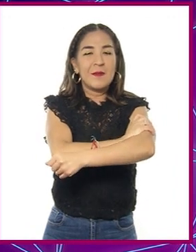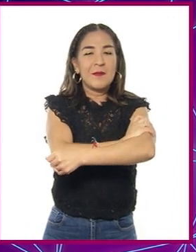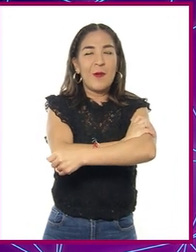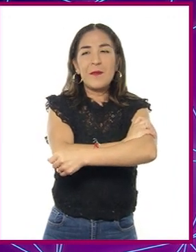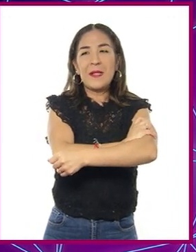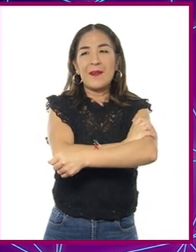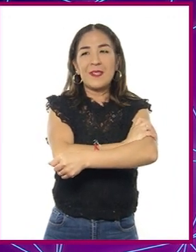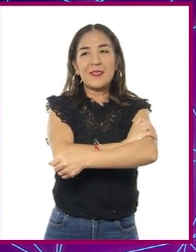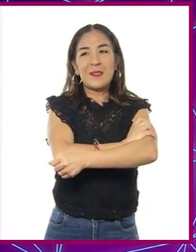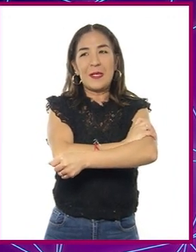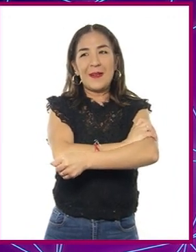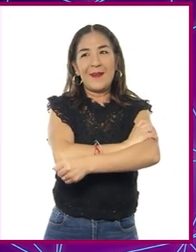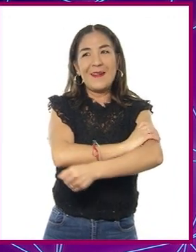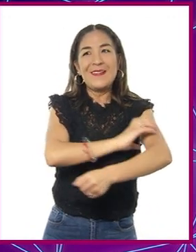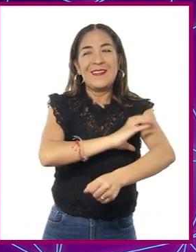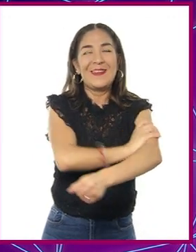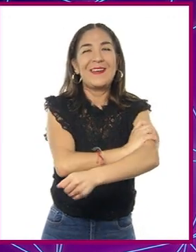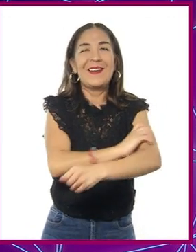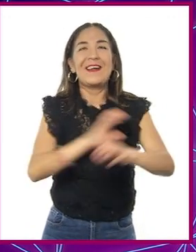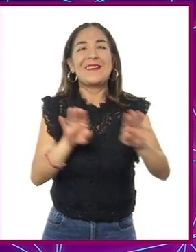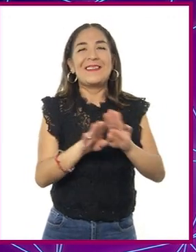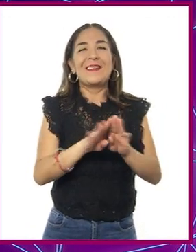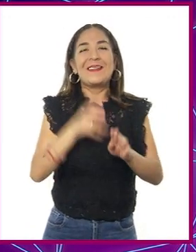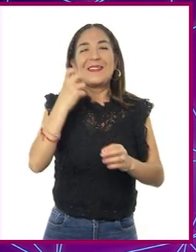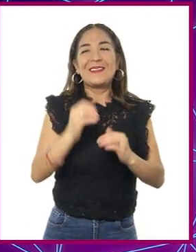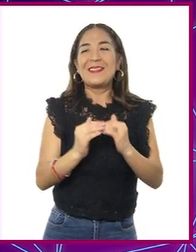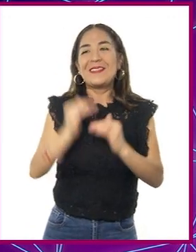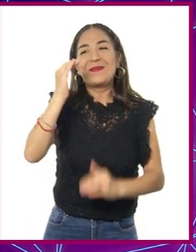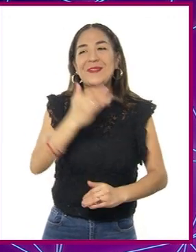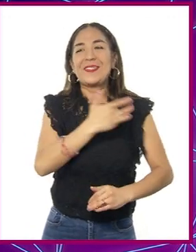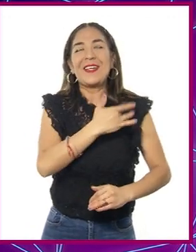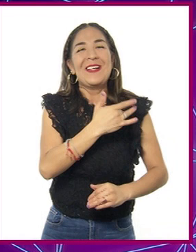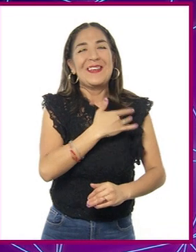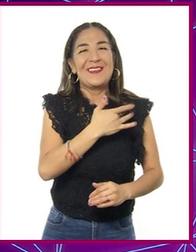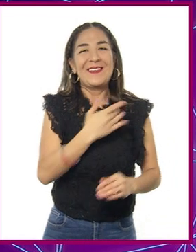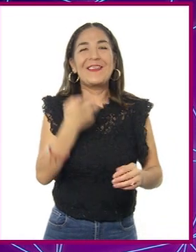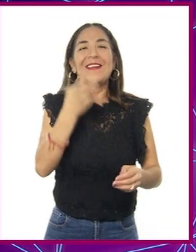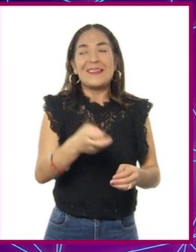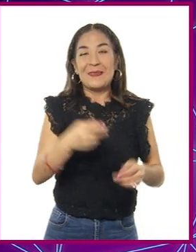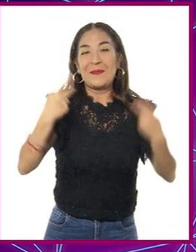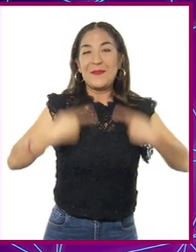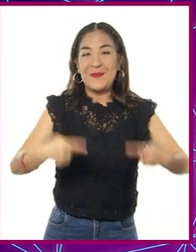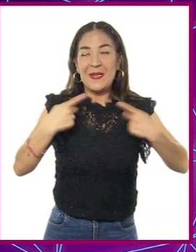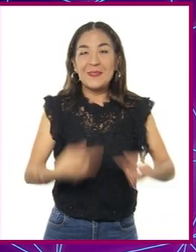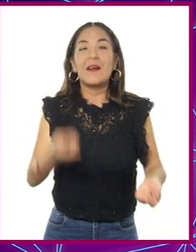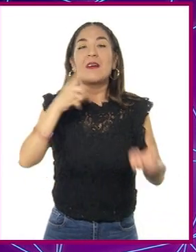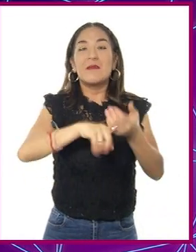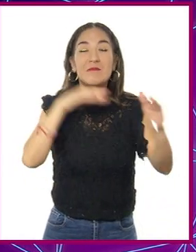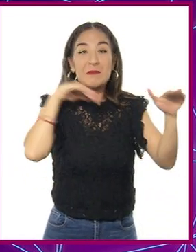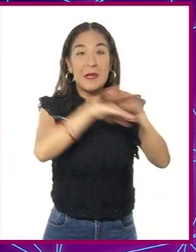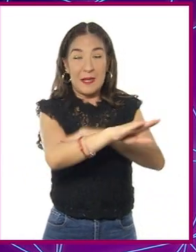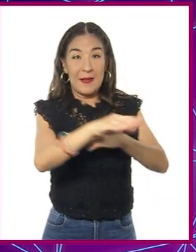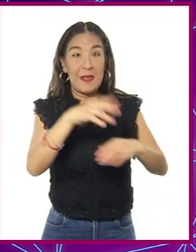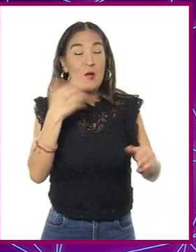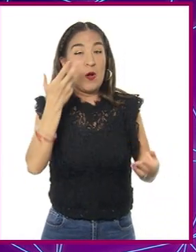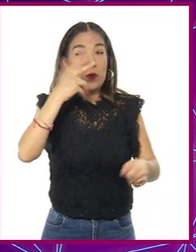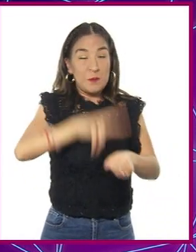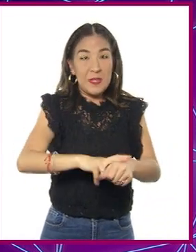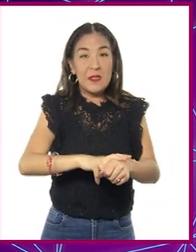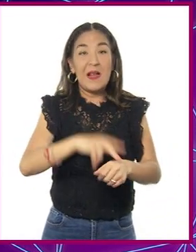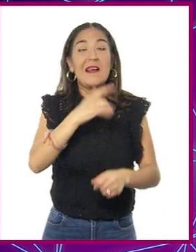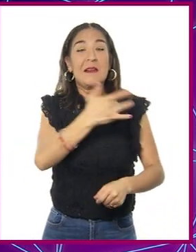de ser internado? De acuerdo con los datos de la gráfica, el paciente ingresó con una presión arterial